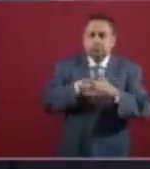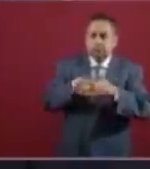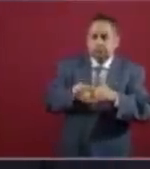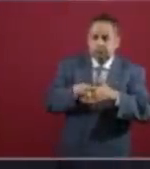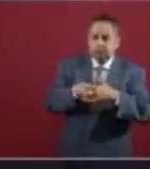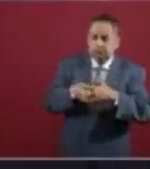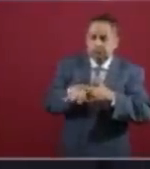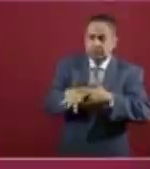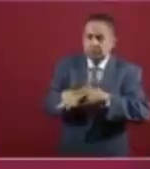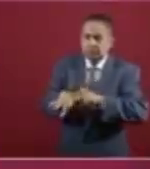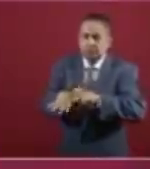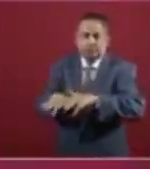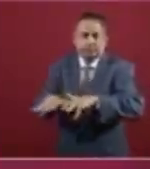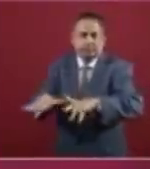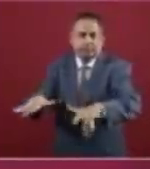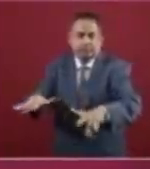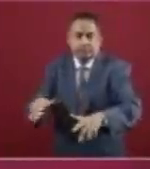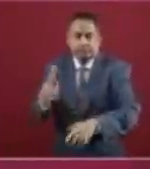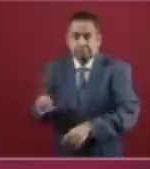pero